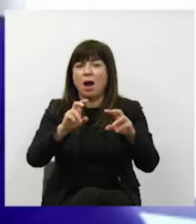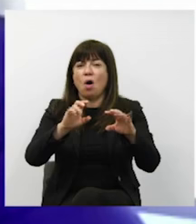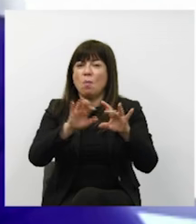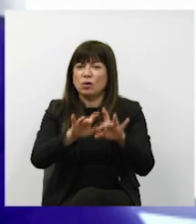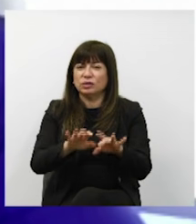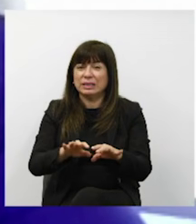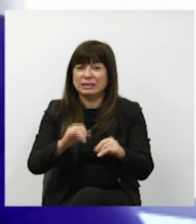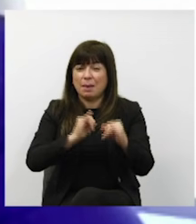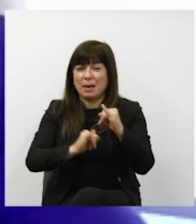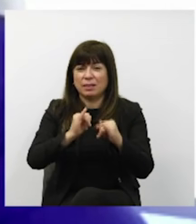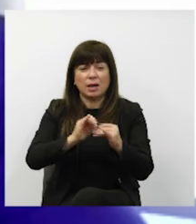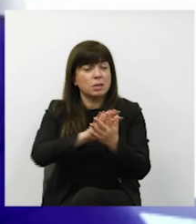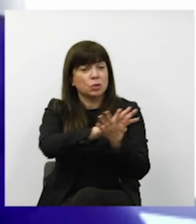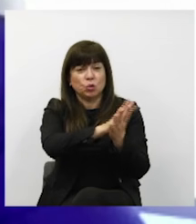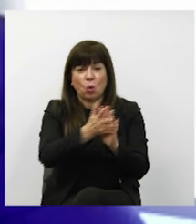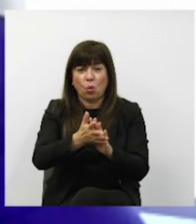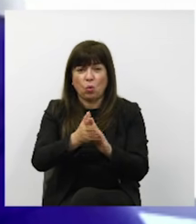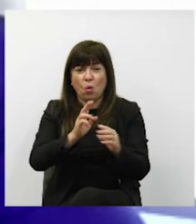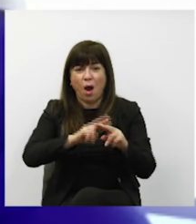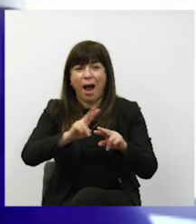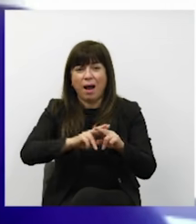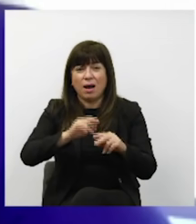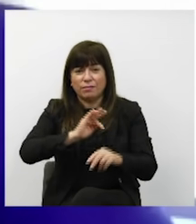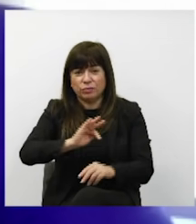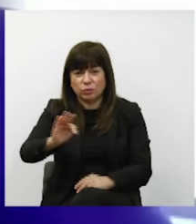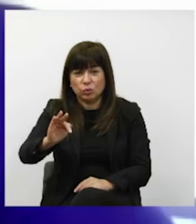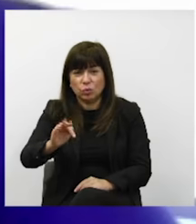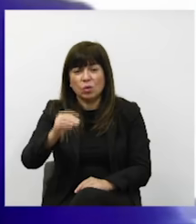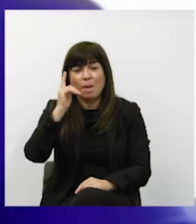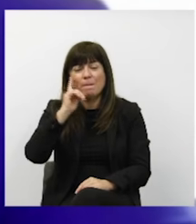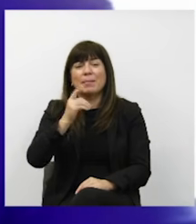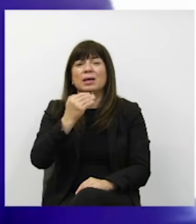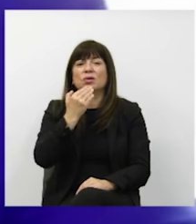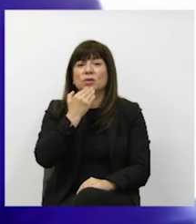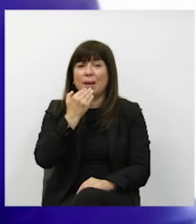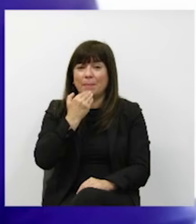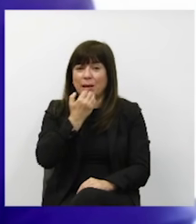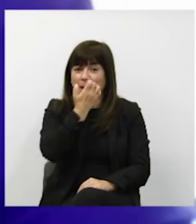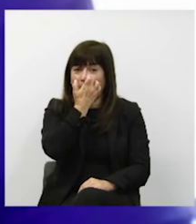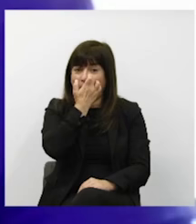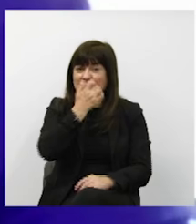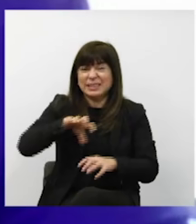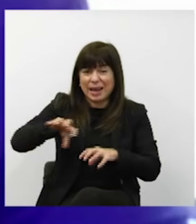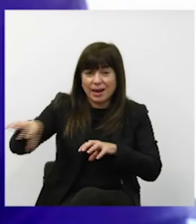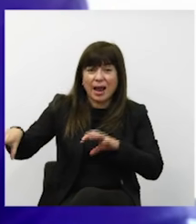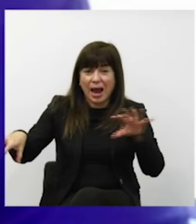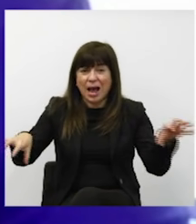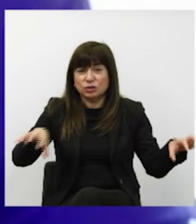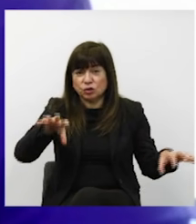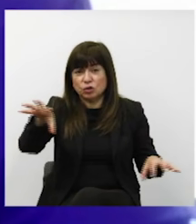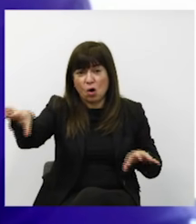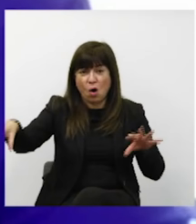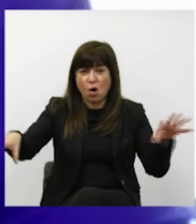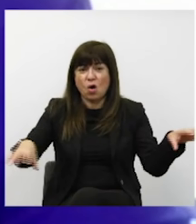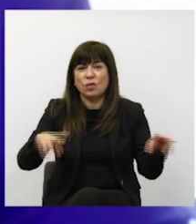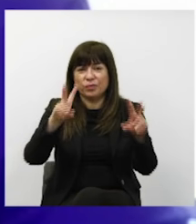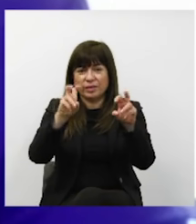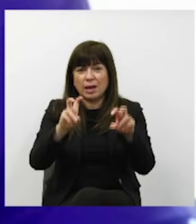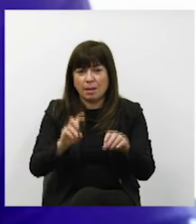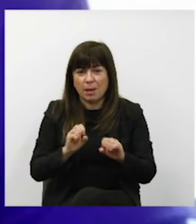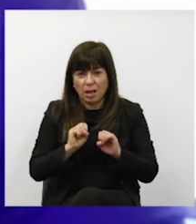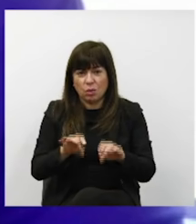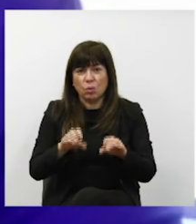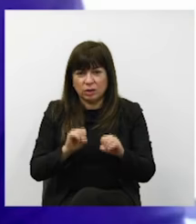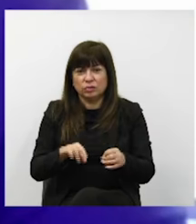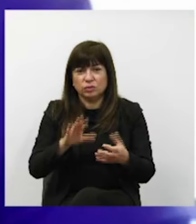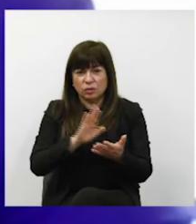mejorar nuestra legislación laboral, pero también que con la segregación que existe hoy día en el sistema de educación y el sistema